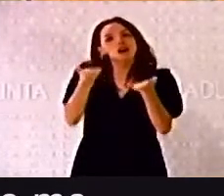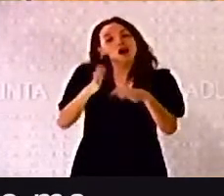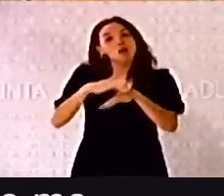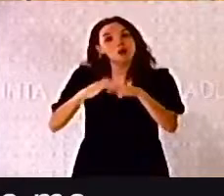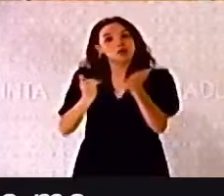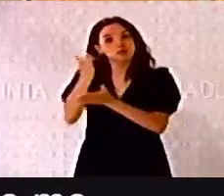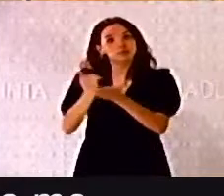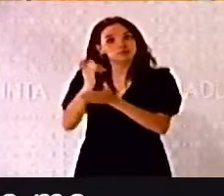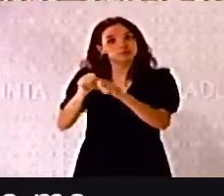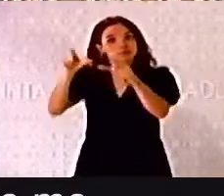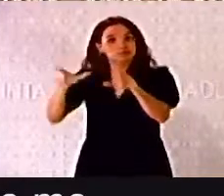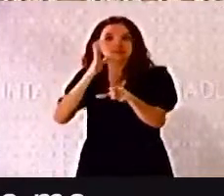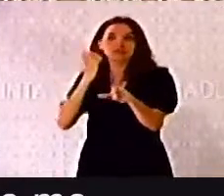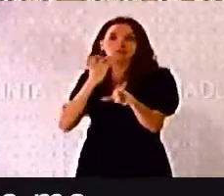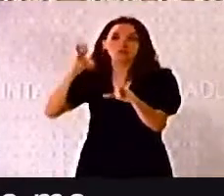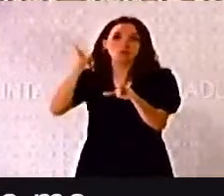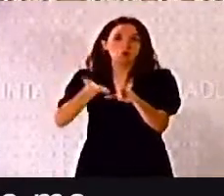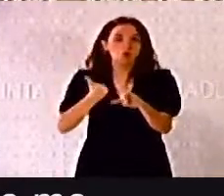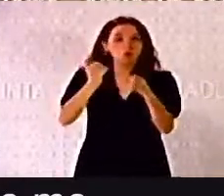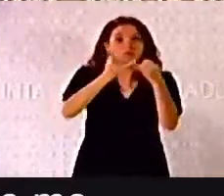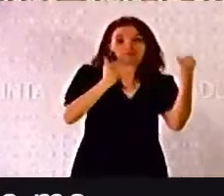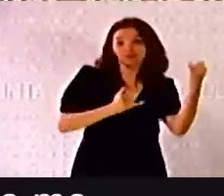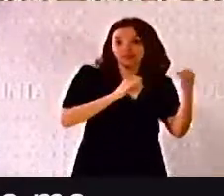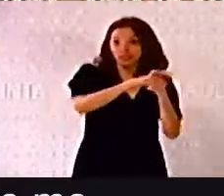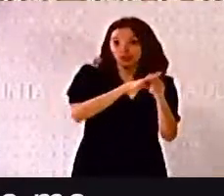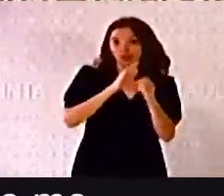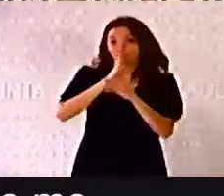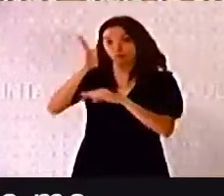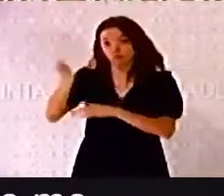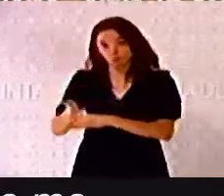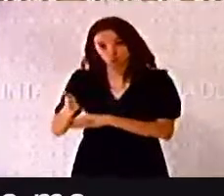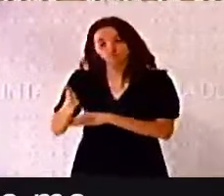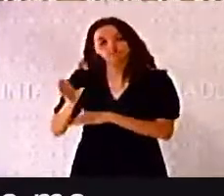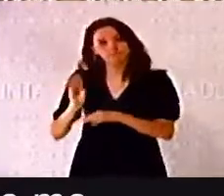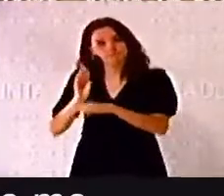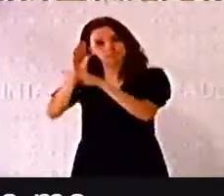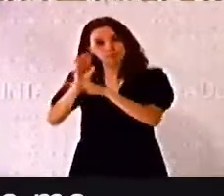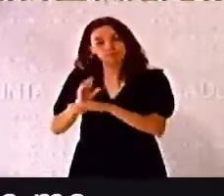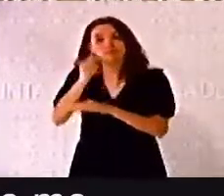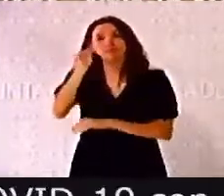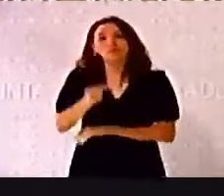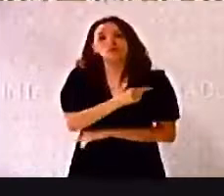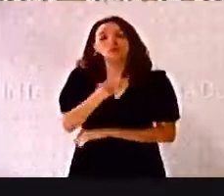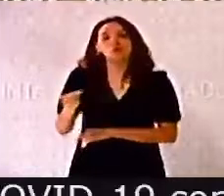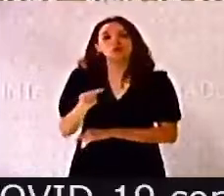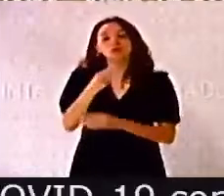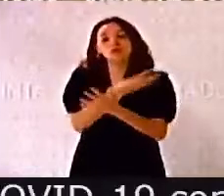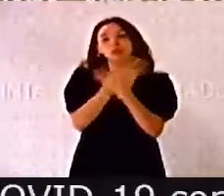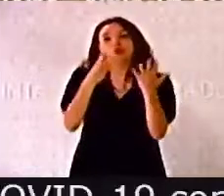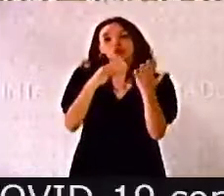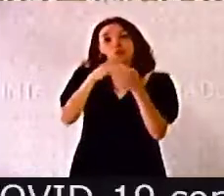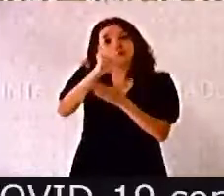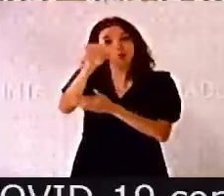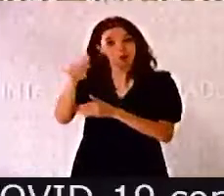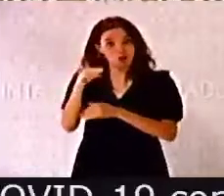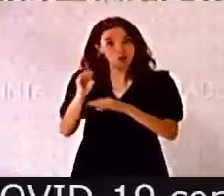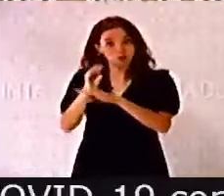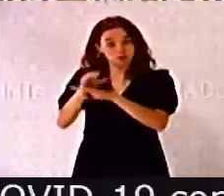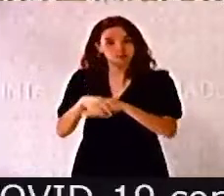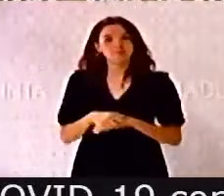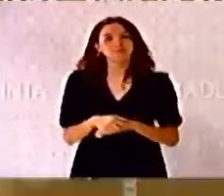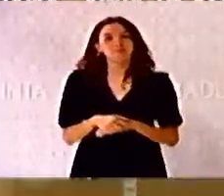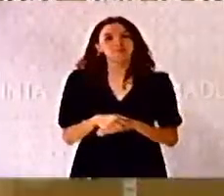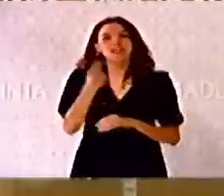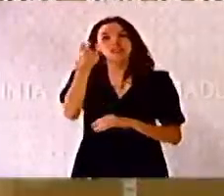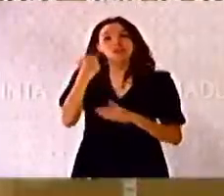agrarias afectadas por la crisis ocasionada por el COVID-19, con un presupuesto de 18 millones de euros. El importe máximo de la